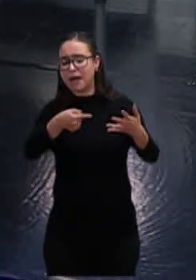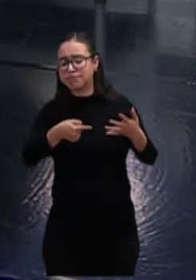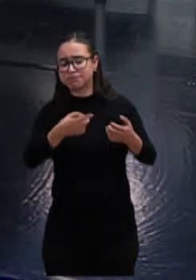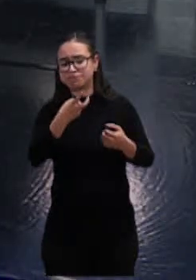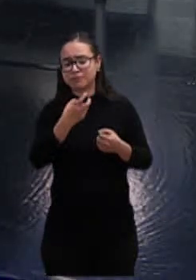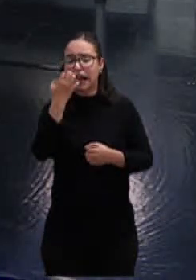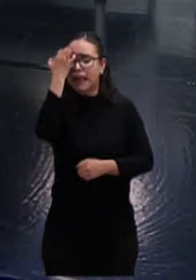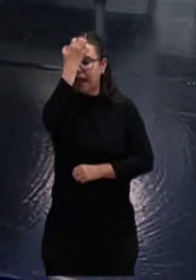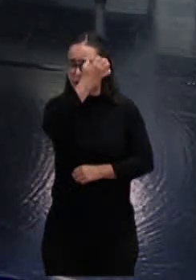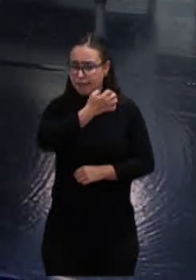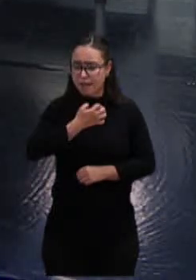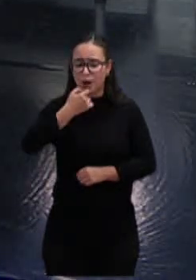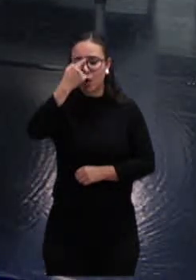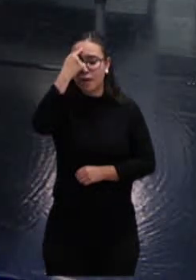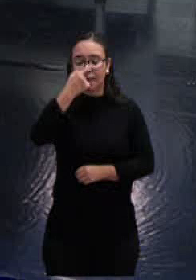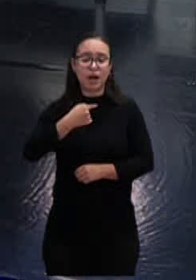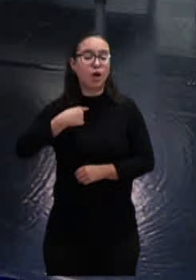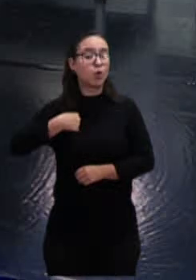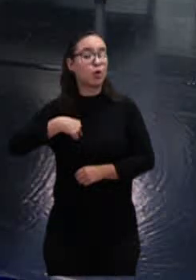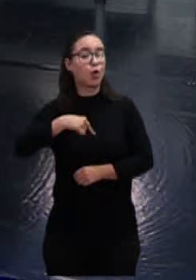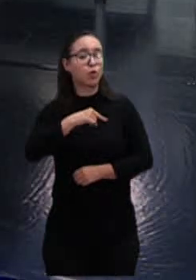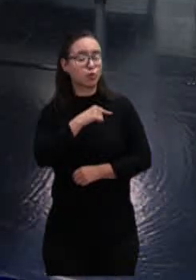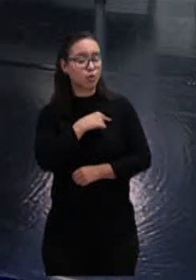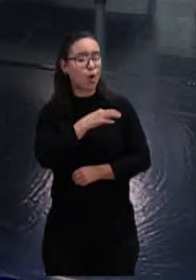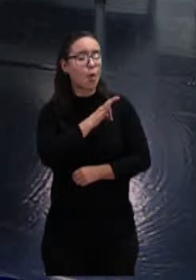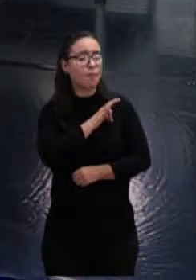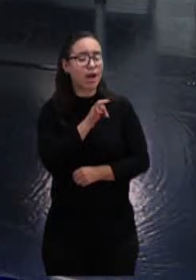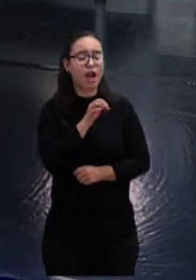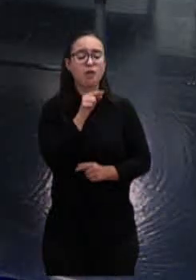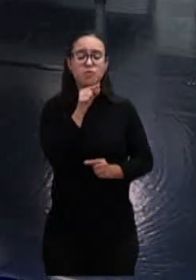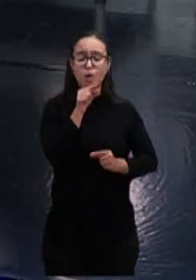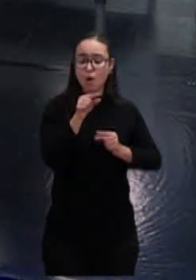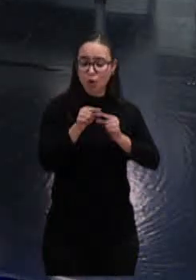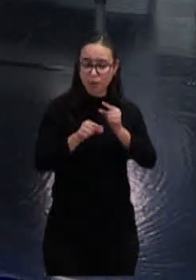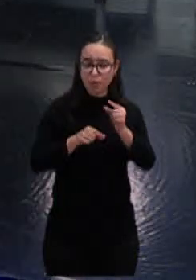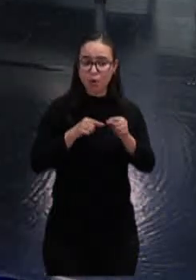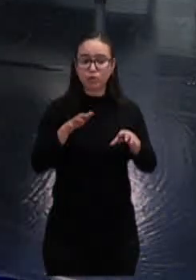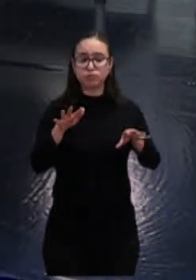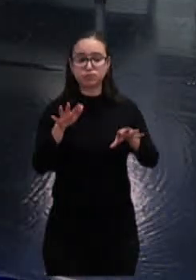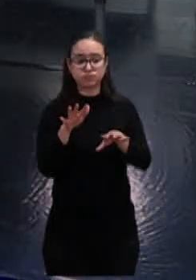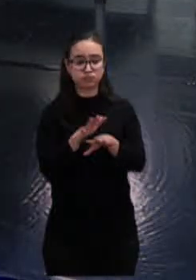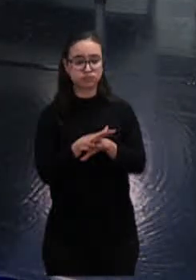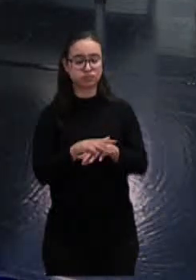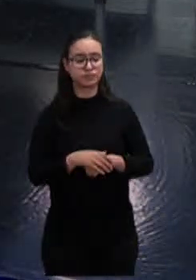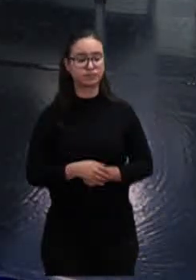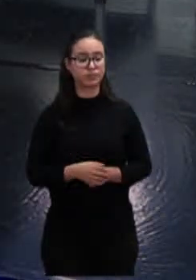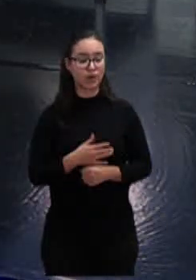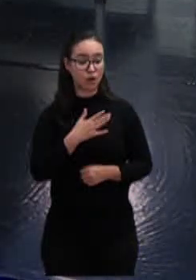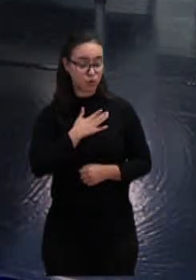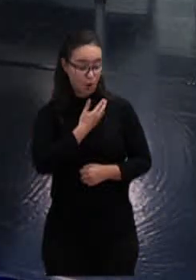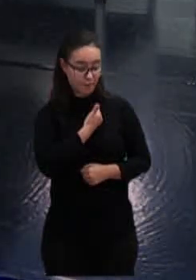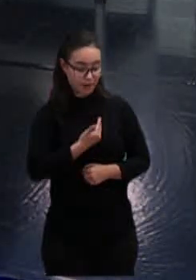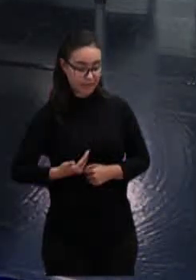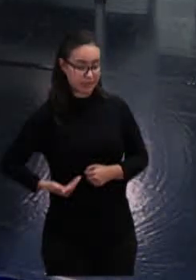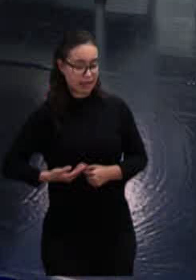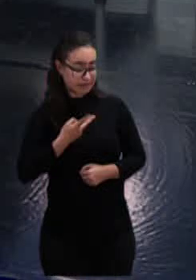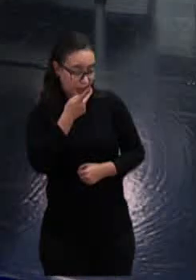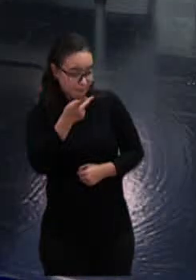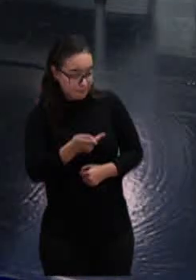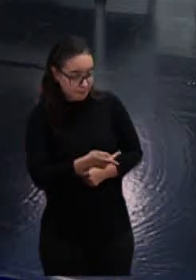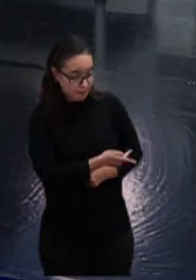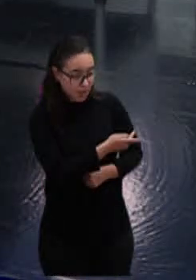observaciones para que vayamos nosotros cambiando esta construcción tolera también ahora presidente preguntarle acerca de